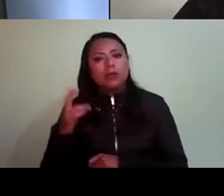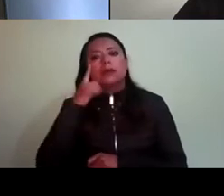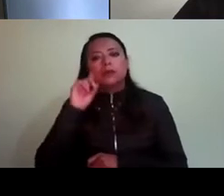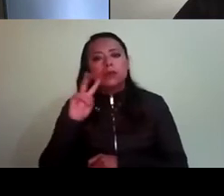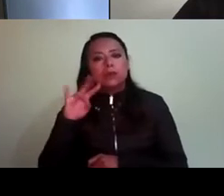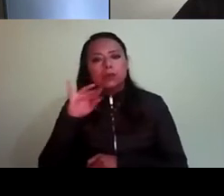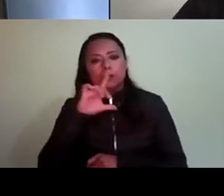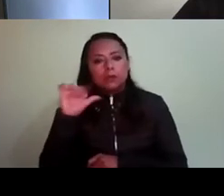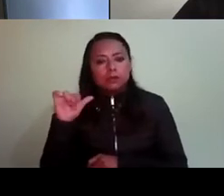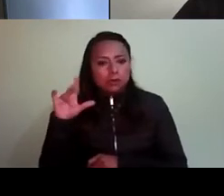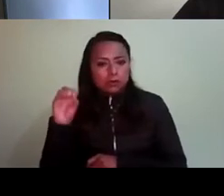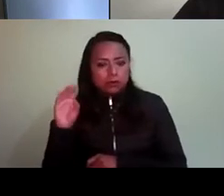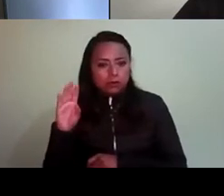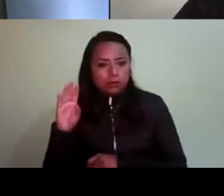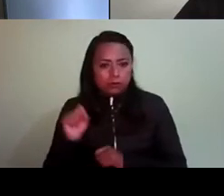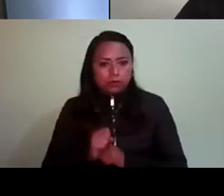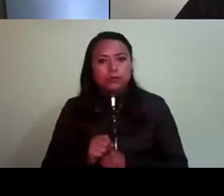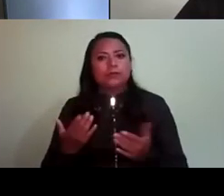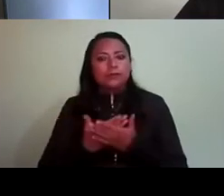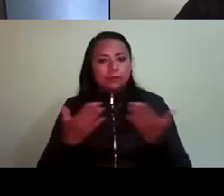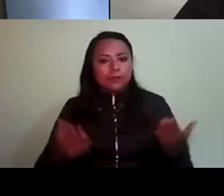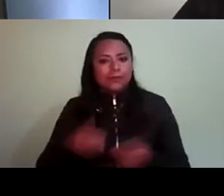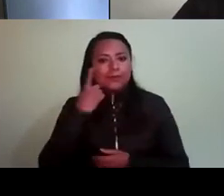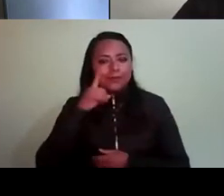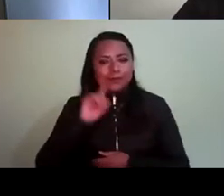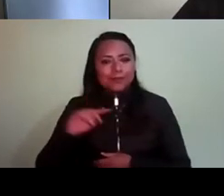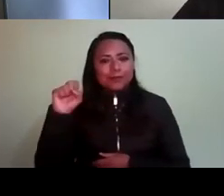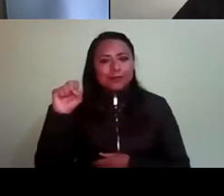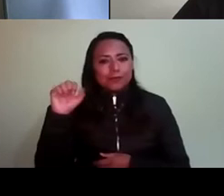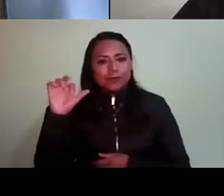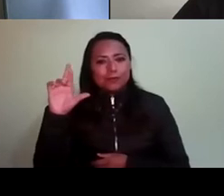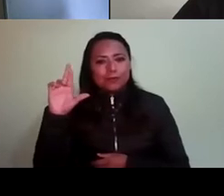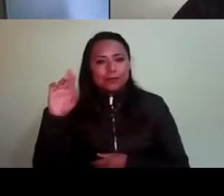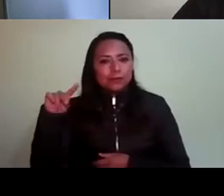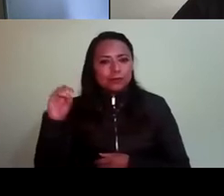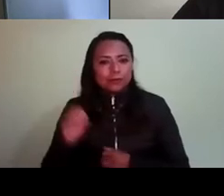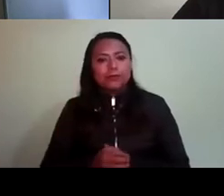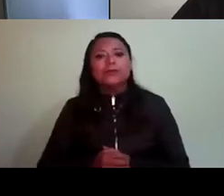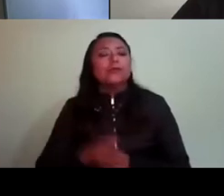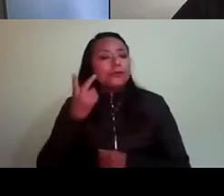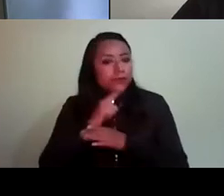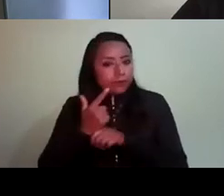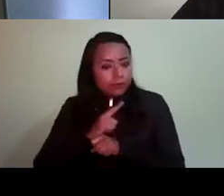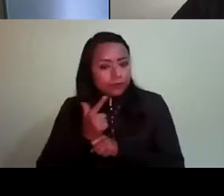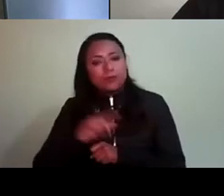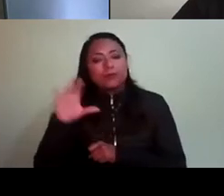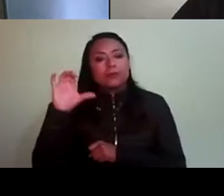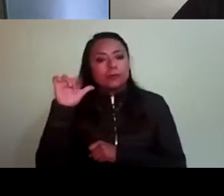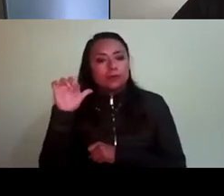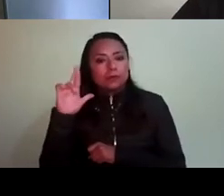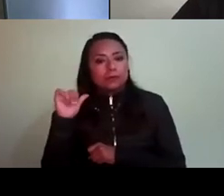por favor. Don Subeña, diputada presidenta. Licenciada Clara Brugada Molina, alcaldesa de Iztapalapa.